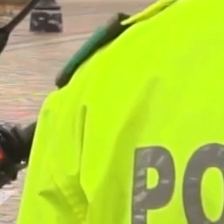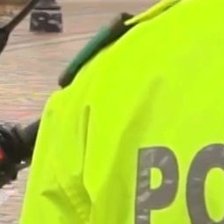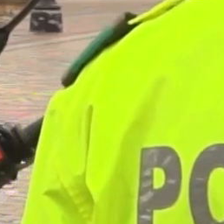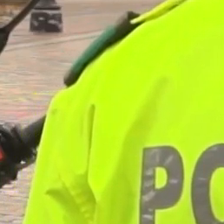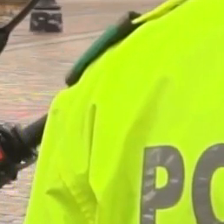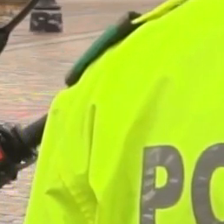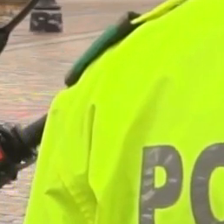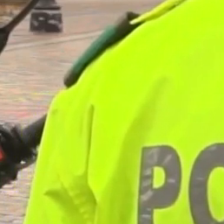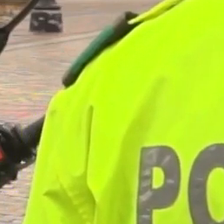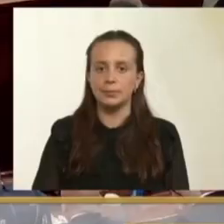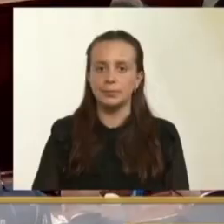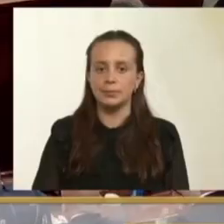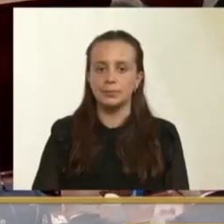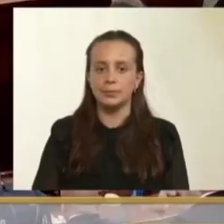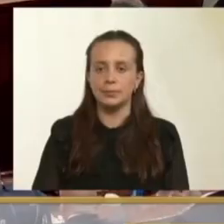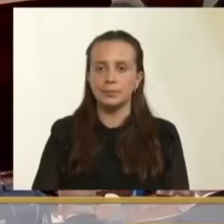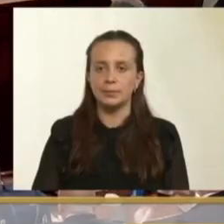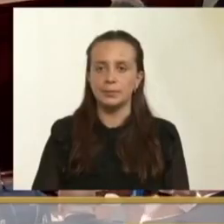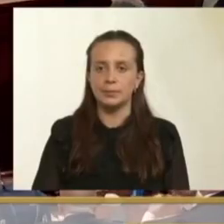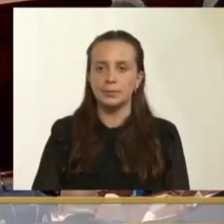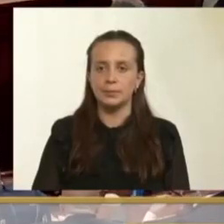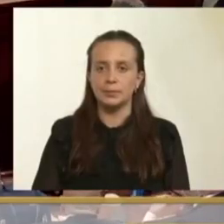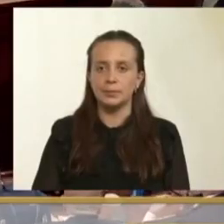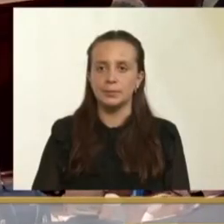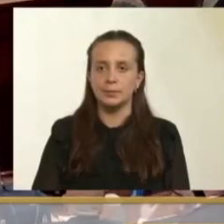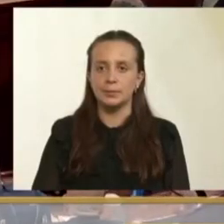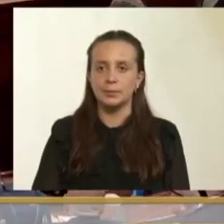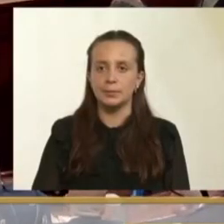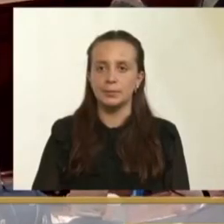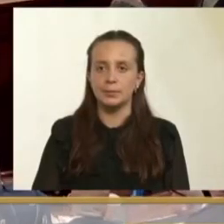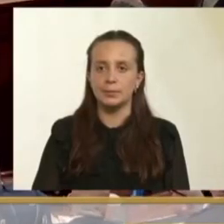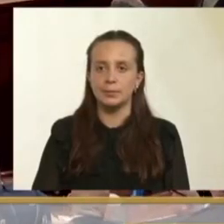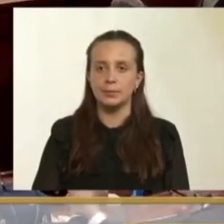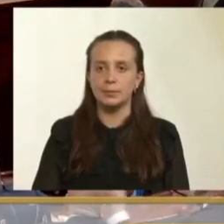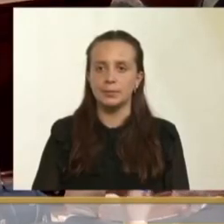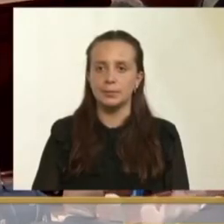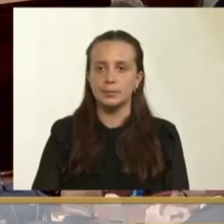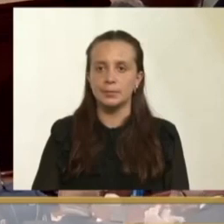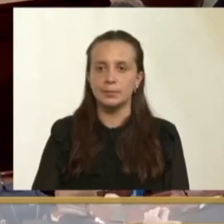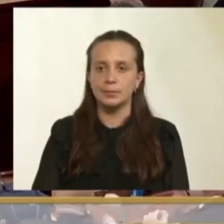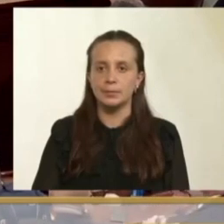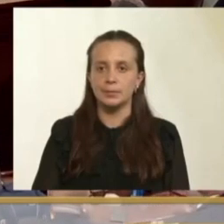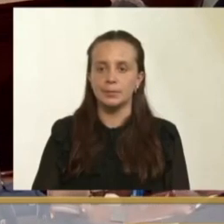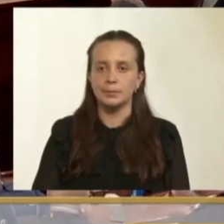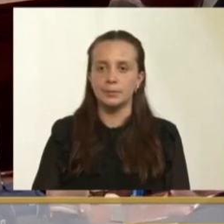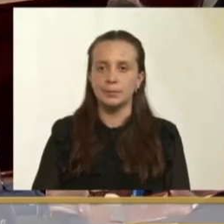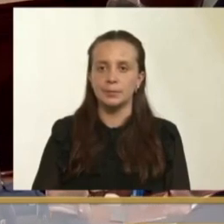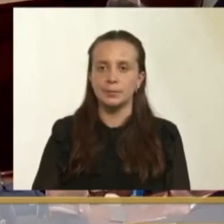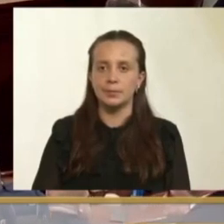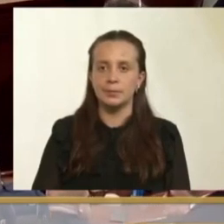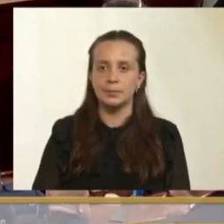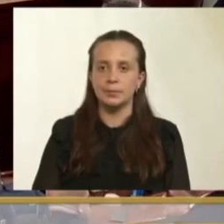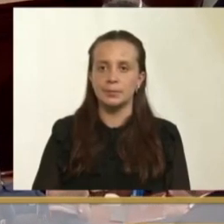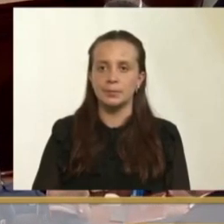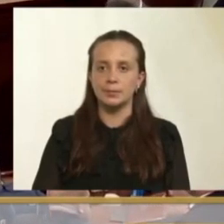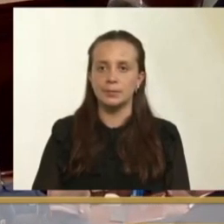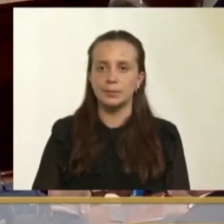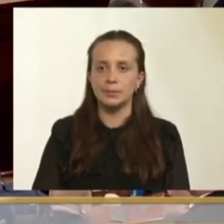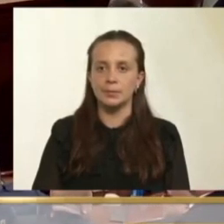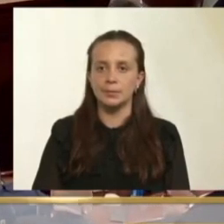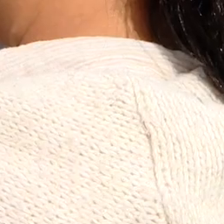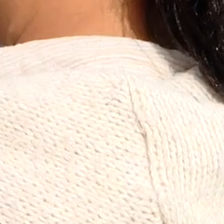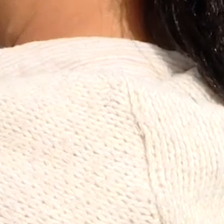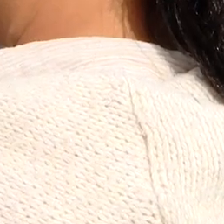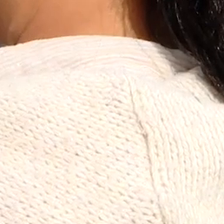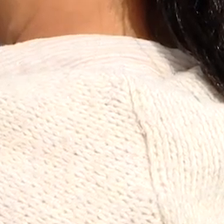pensión. Además, tiene como objetivo autorizar al gobierno nacional para que se ascienda a los estudiantes fallecidos de manera póstuma al grado de